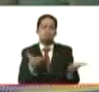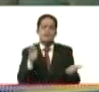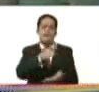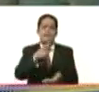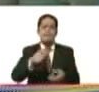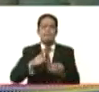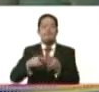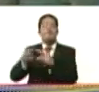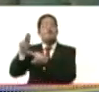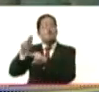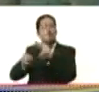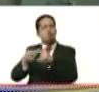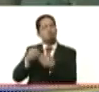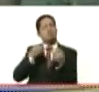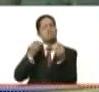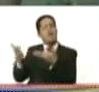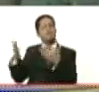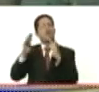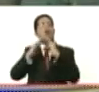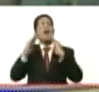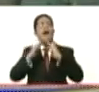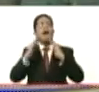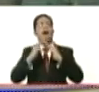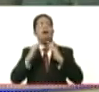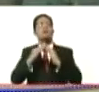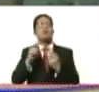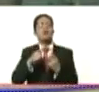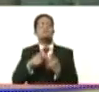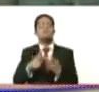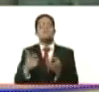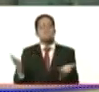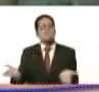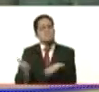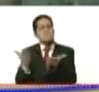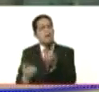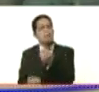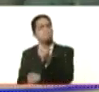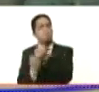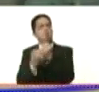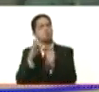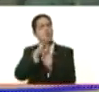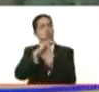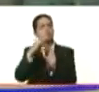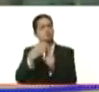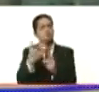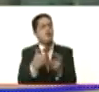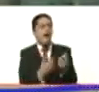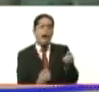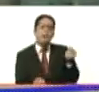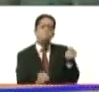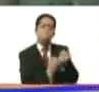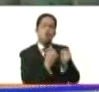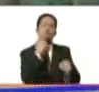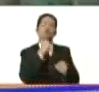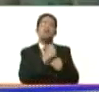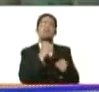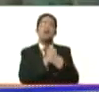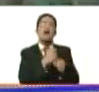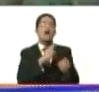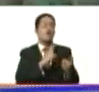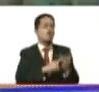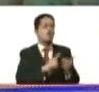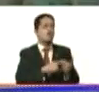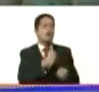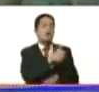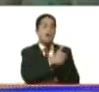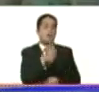construyendo las viviendas para el pueblo, la cultura del pueblo, el trabajo, defendiendo el ingreso día por